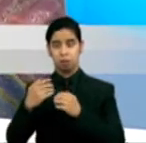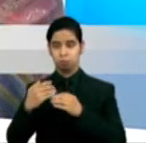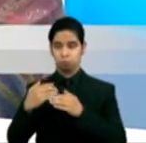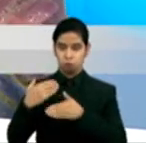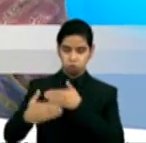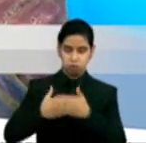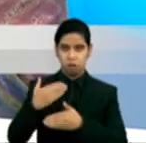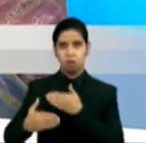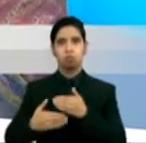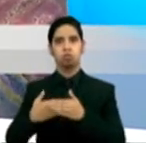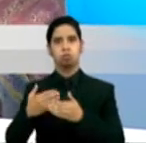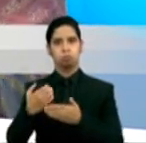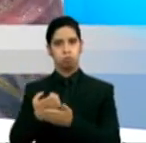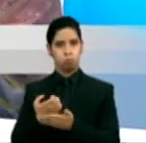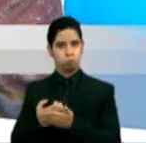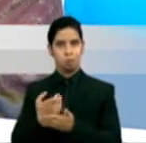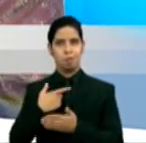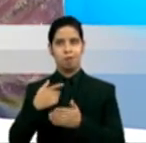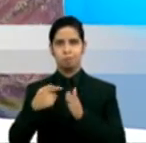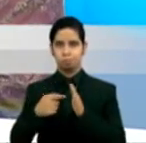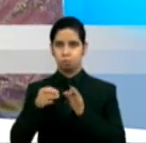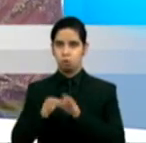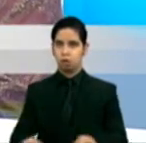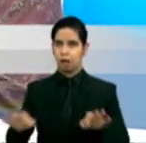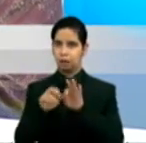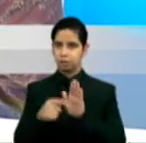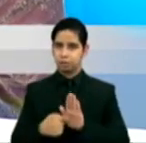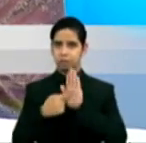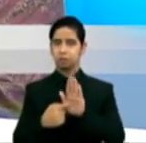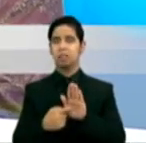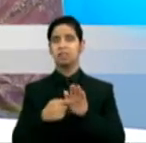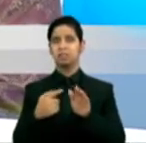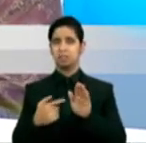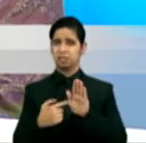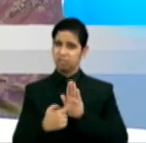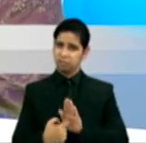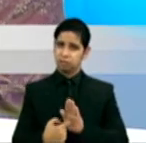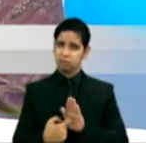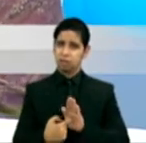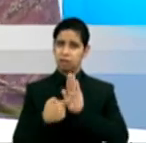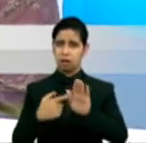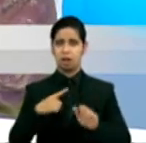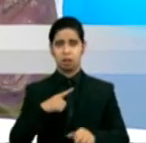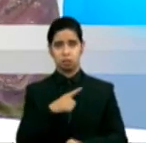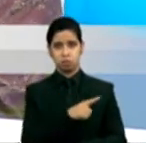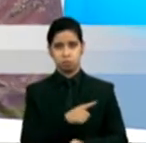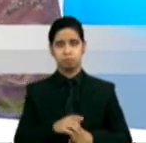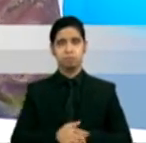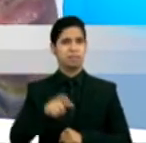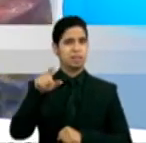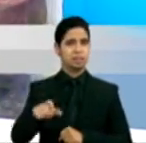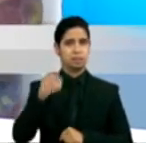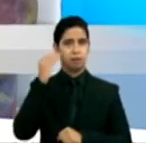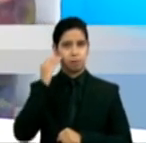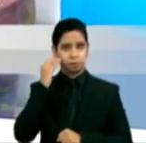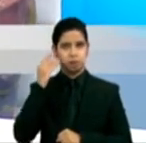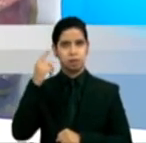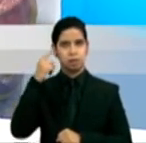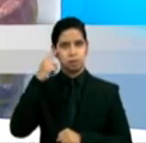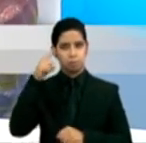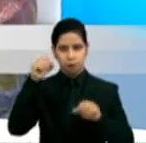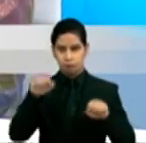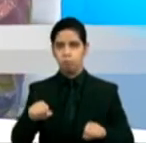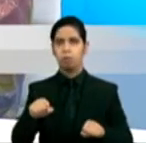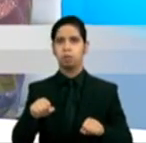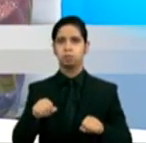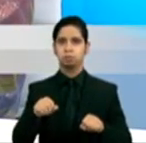se tenía que llevar al público, se tenía que llevar a la misma legislatura, que conocieran. Sí, tenían que conocerse para poder entonces eso